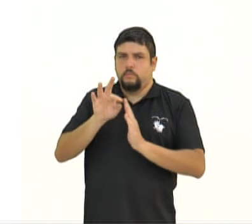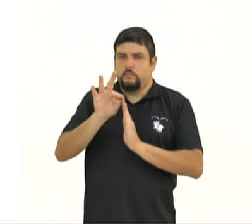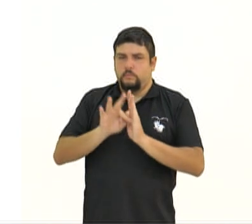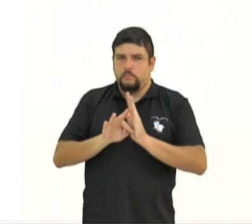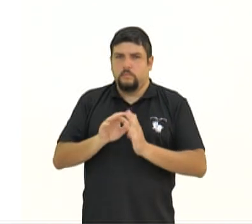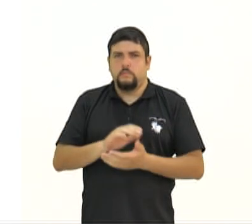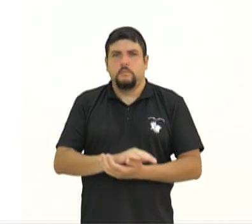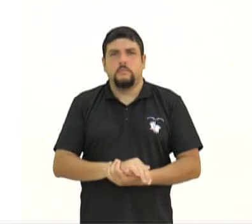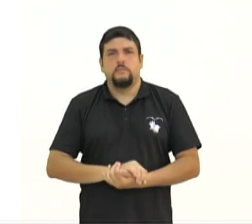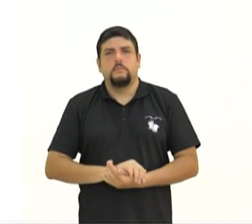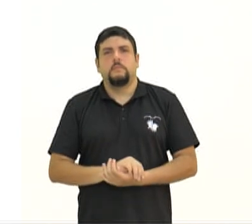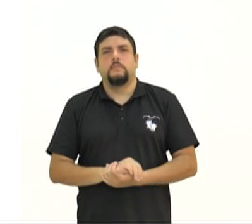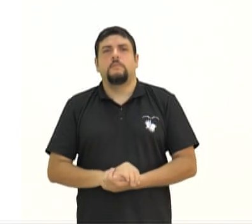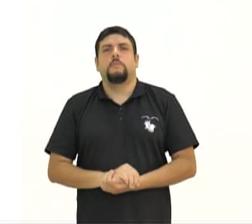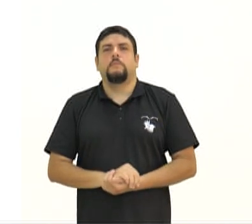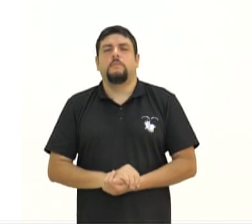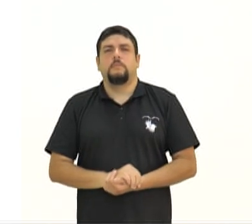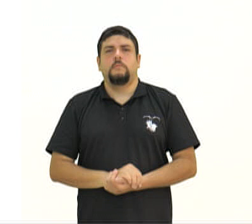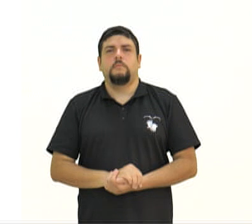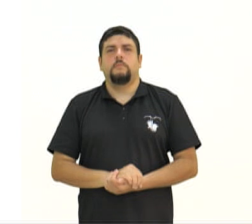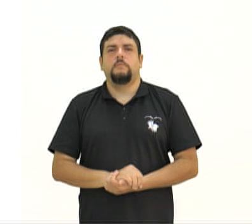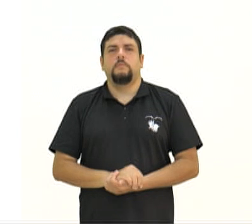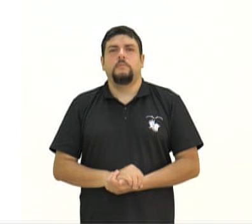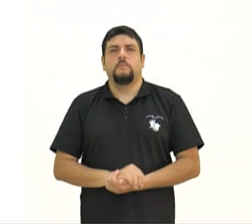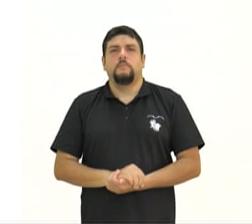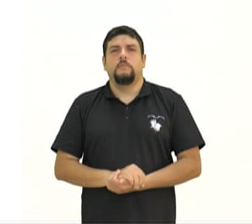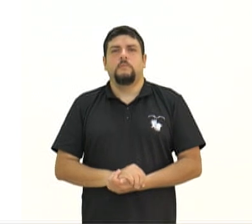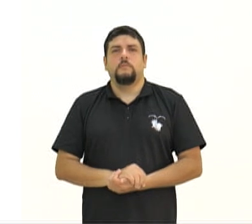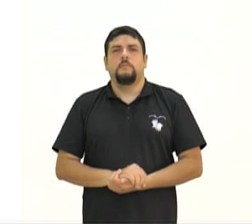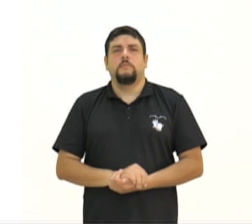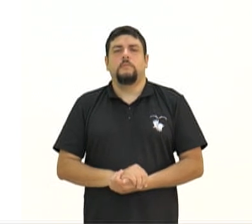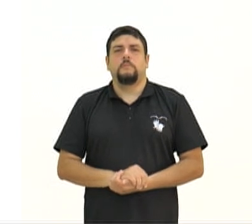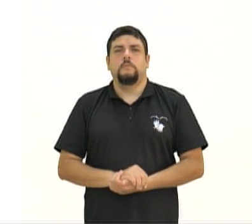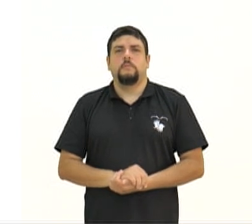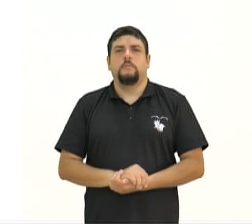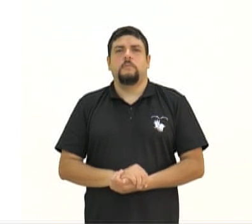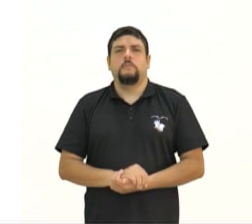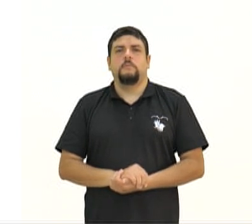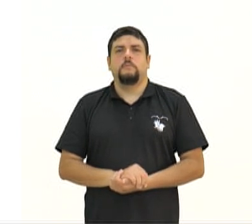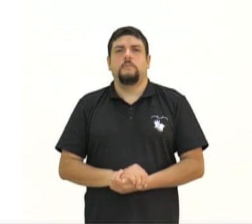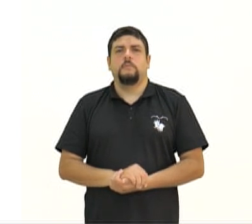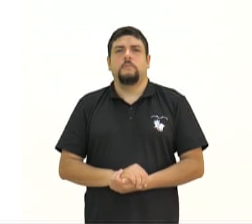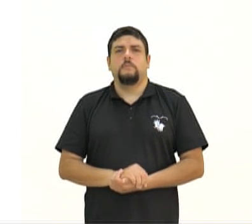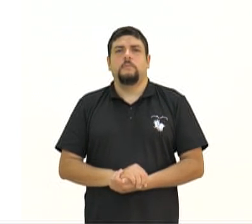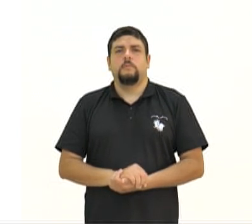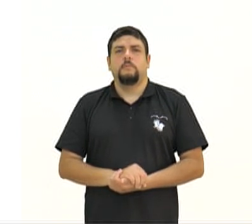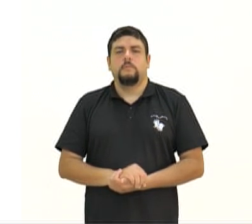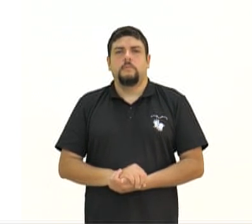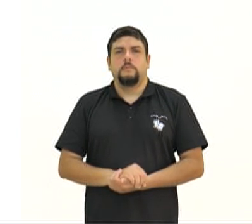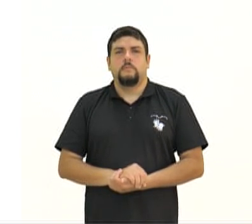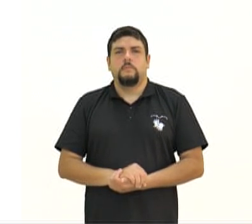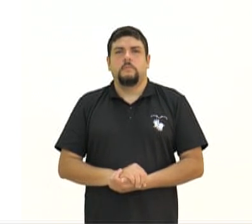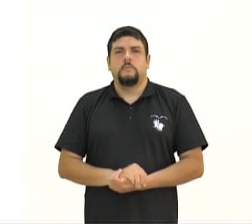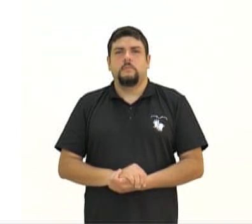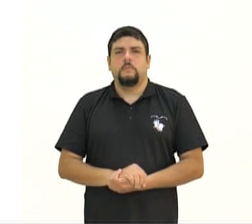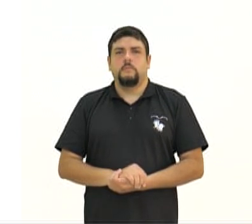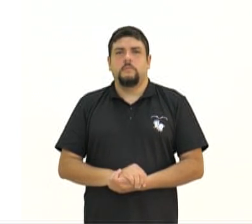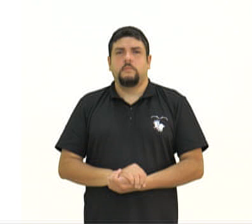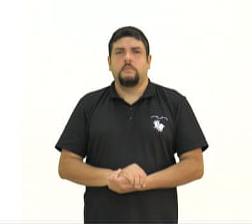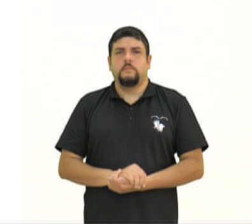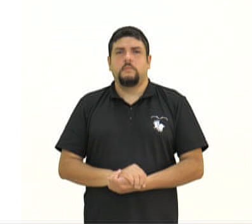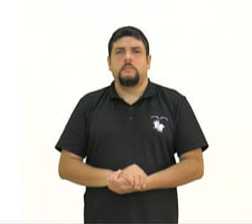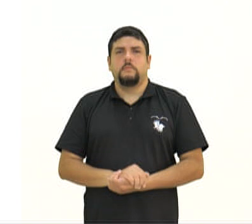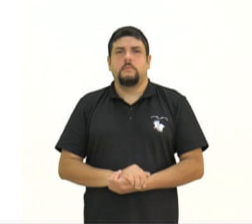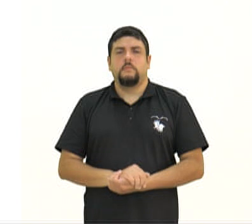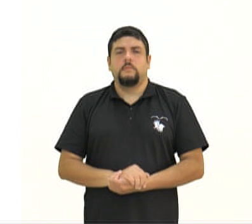ellas. Inhala y estira tus brazos hacia arriba y exhalando baja el